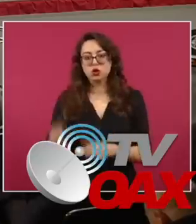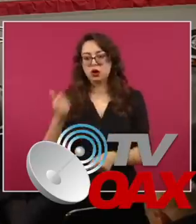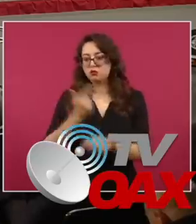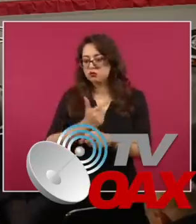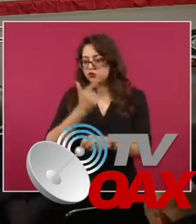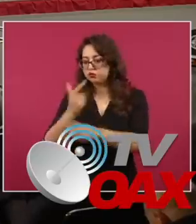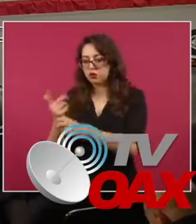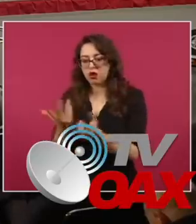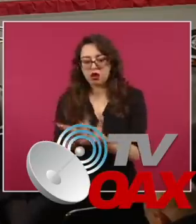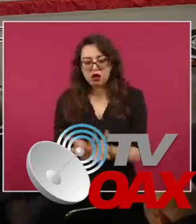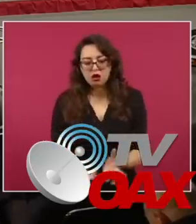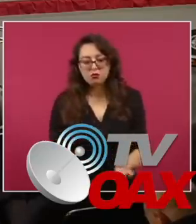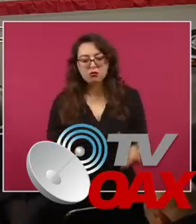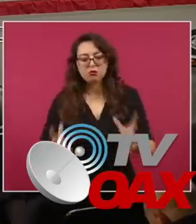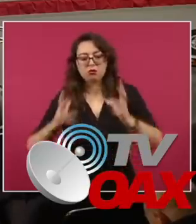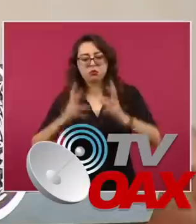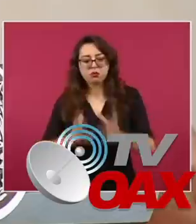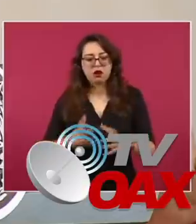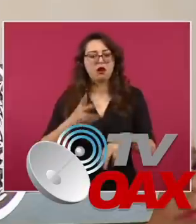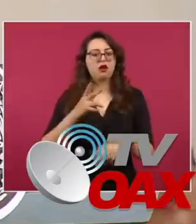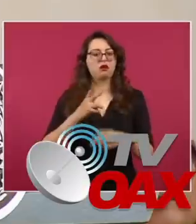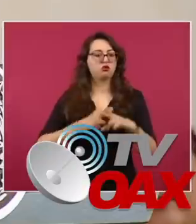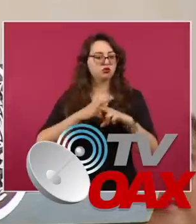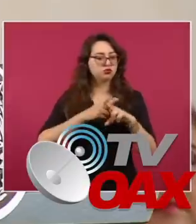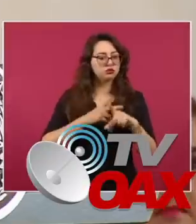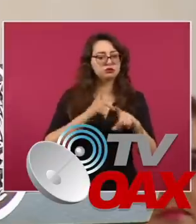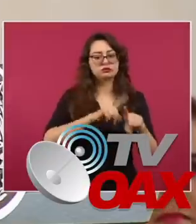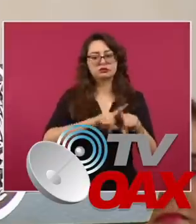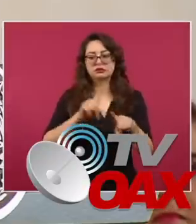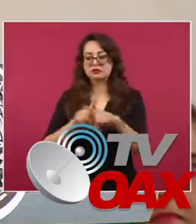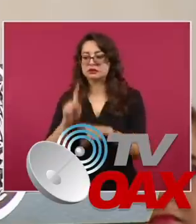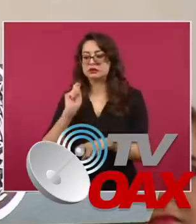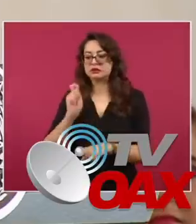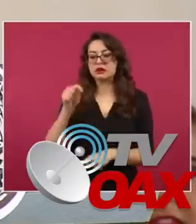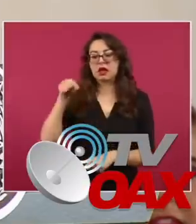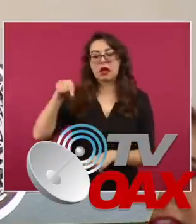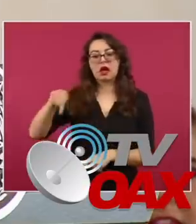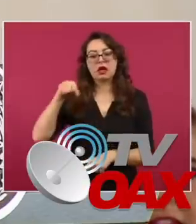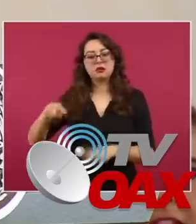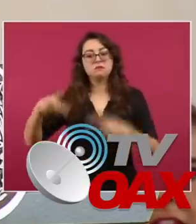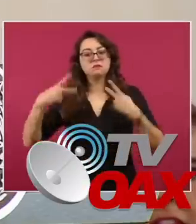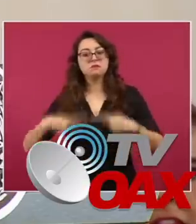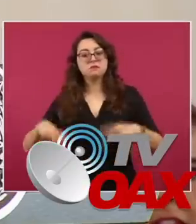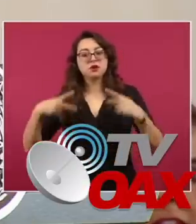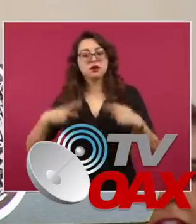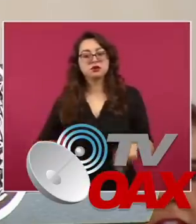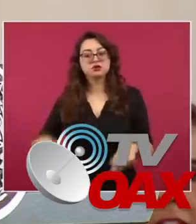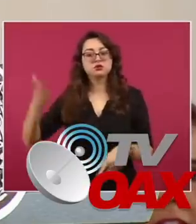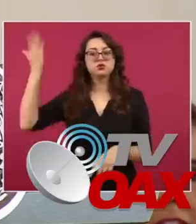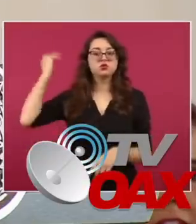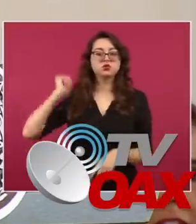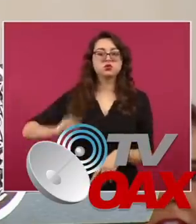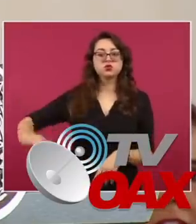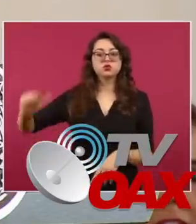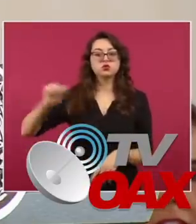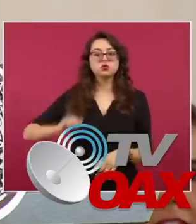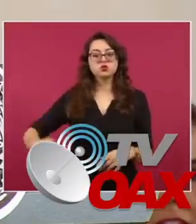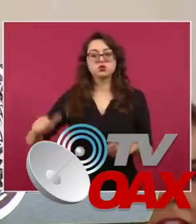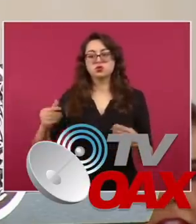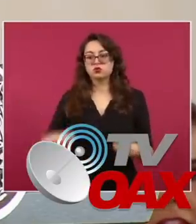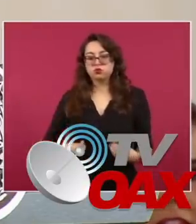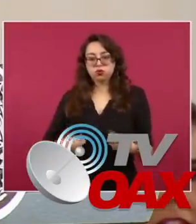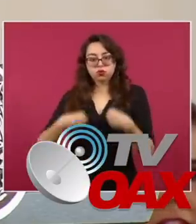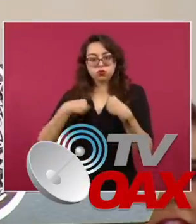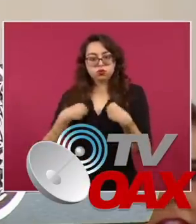inmuebles, que nos habla de una intensa densidad de población en toda esta zona de la selva